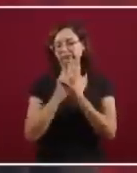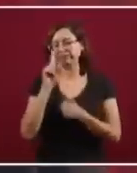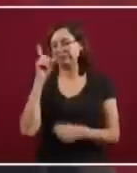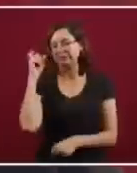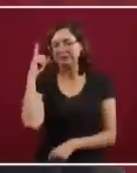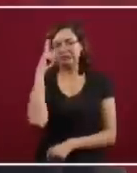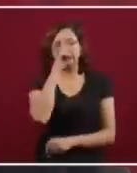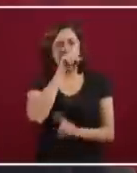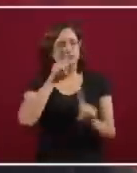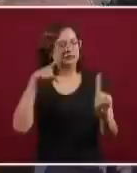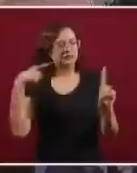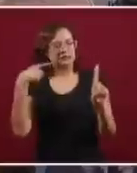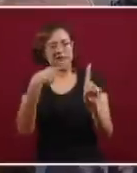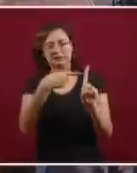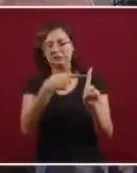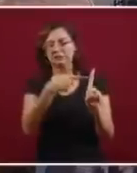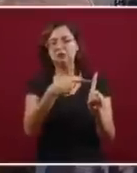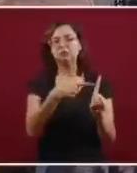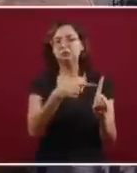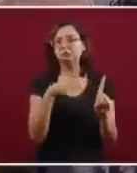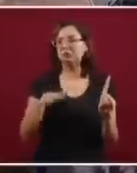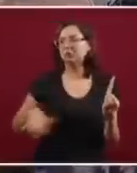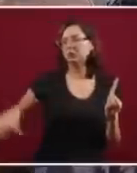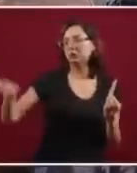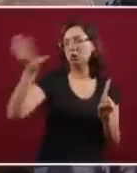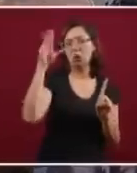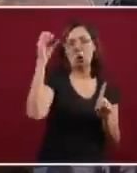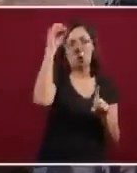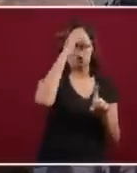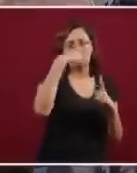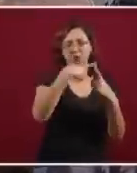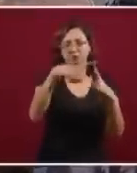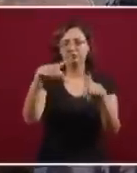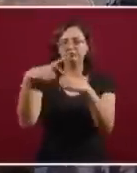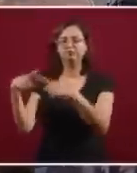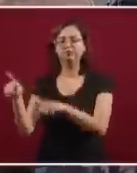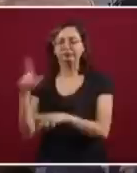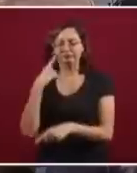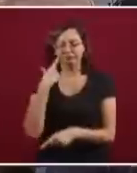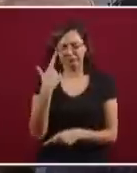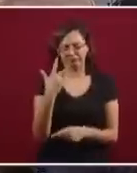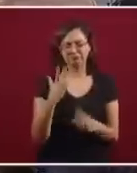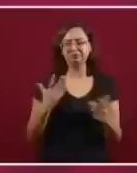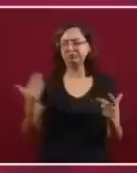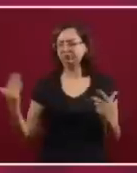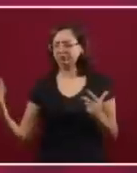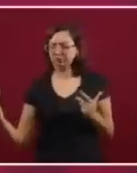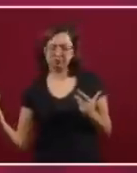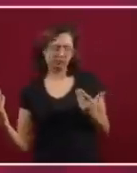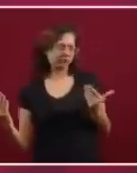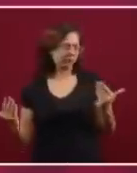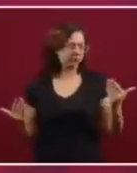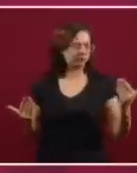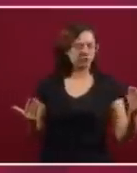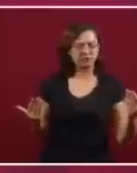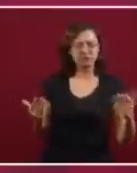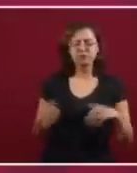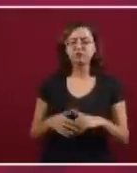otros temas complejos vamos a es que matizarlo poniendo los extremos hay posturas